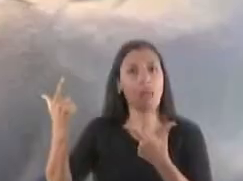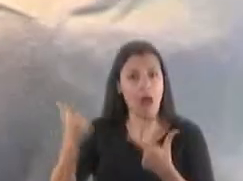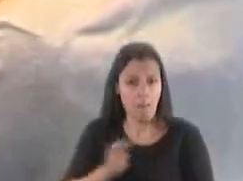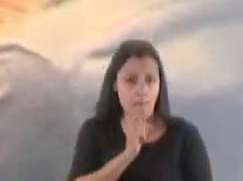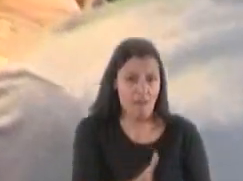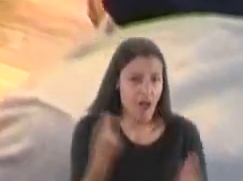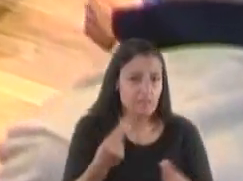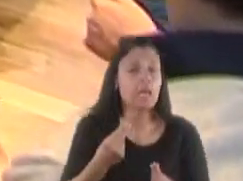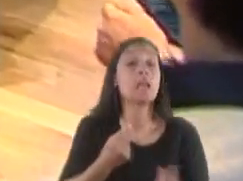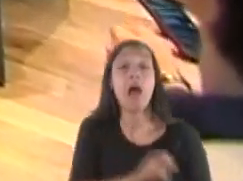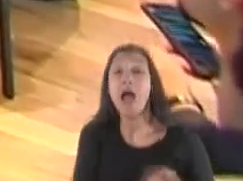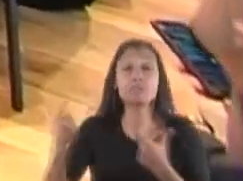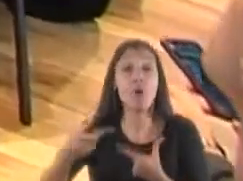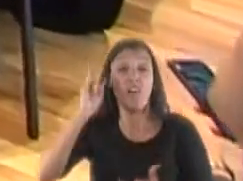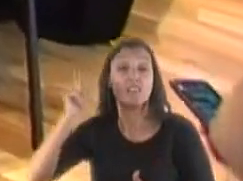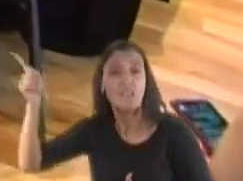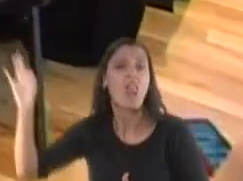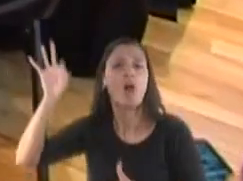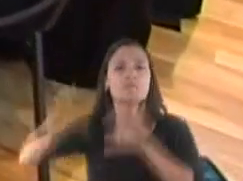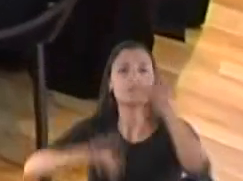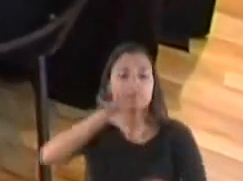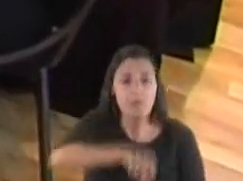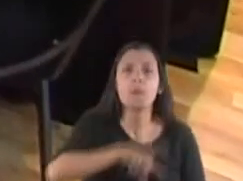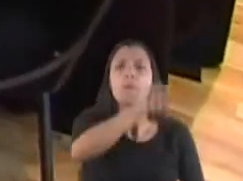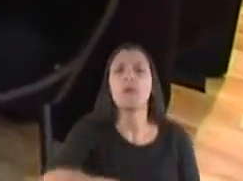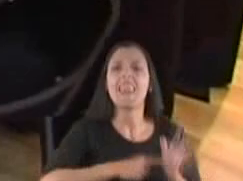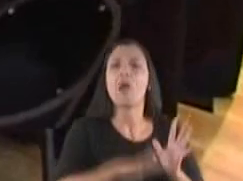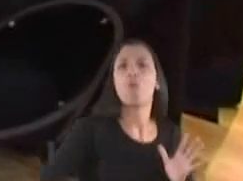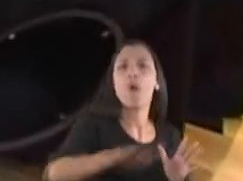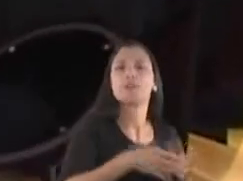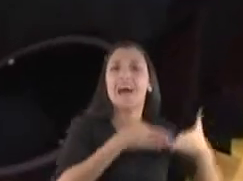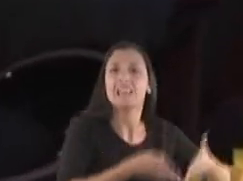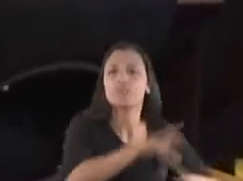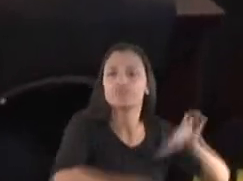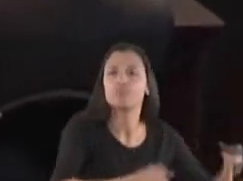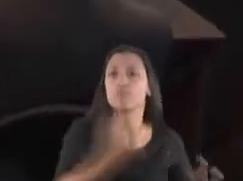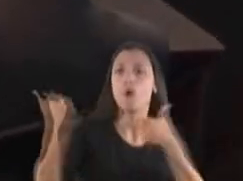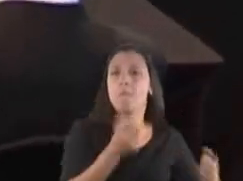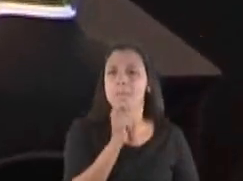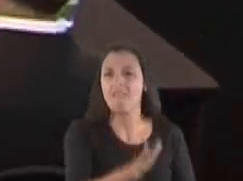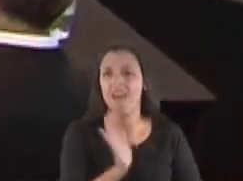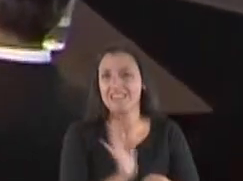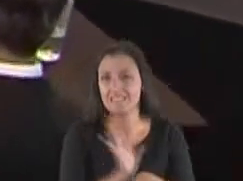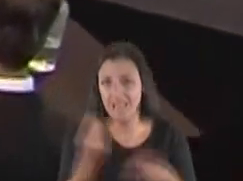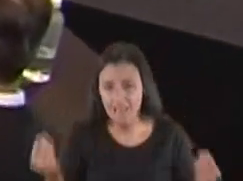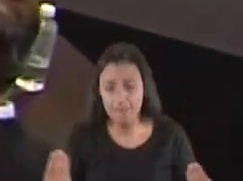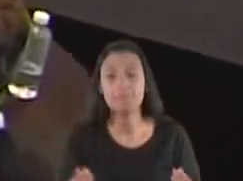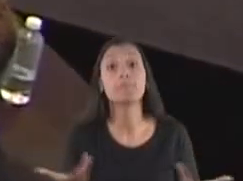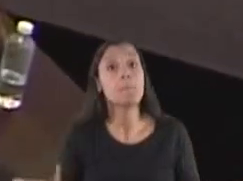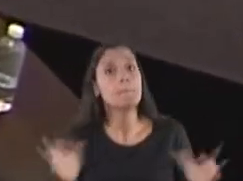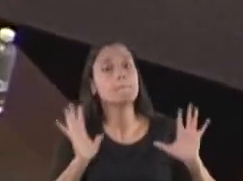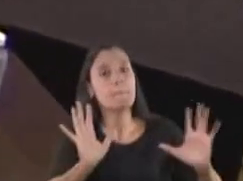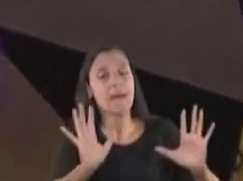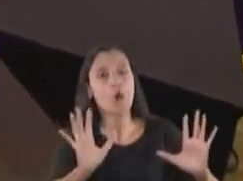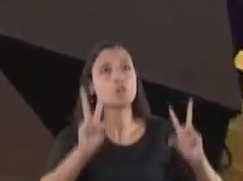exportarlos sacándolos por los puertos chilenos que sacándolos por el puerto de Buenos Aires. Mucho más fácil. Sin